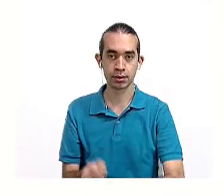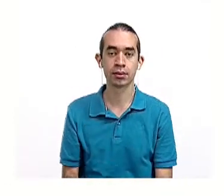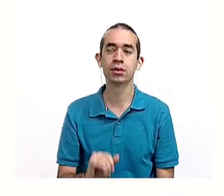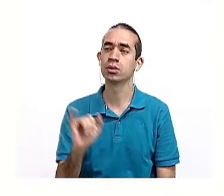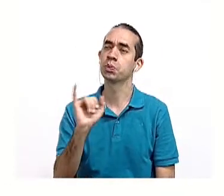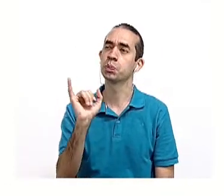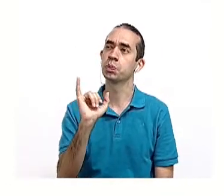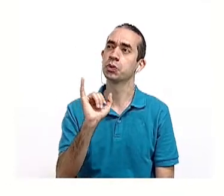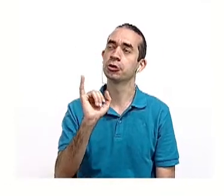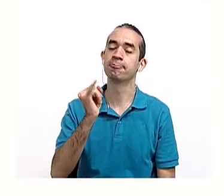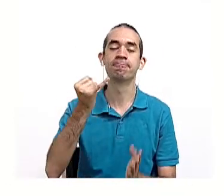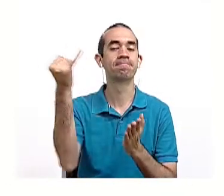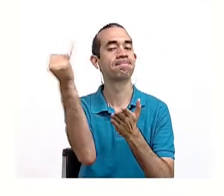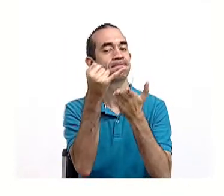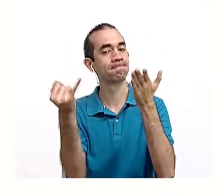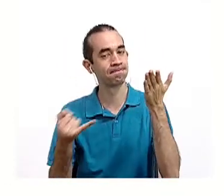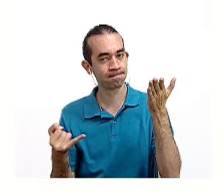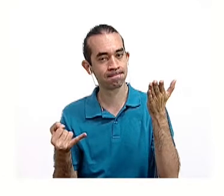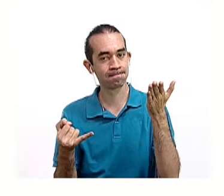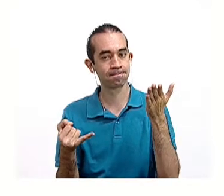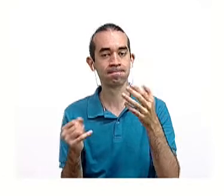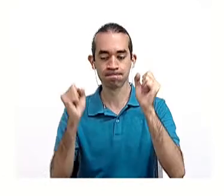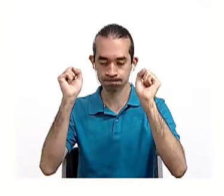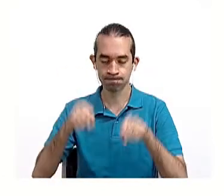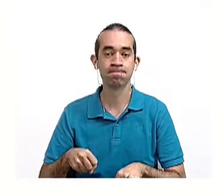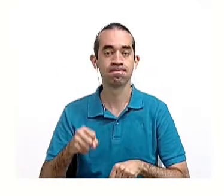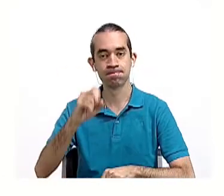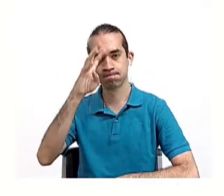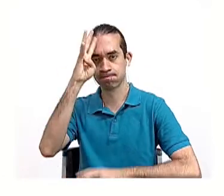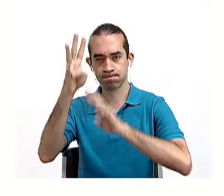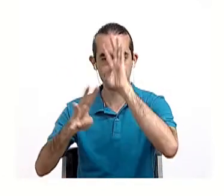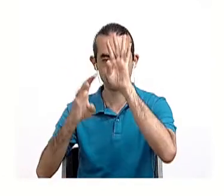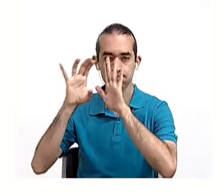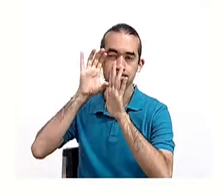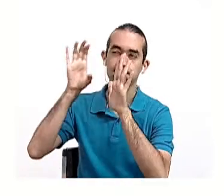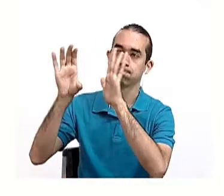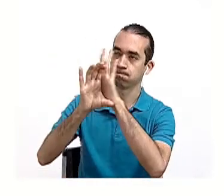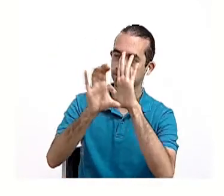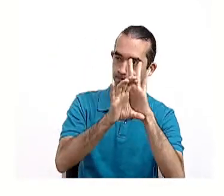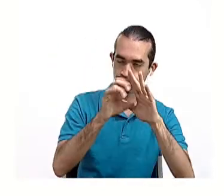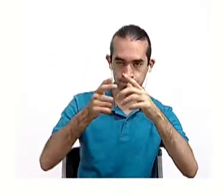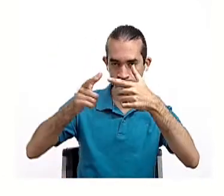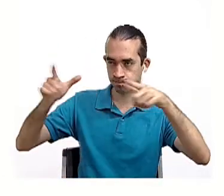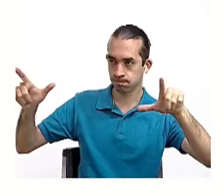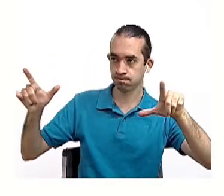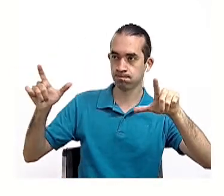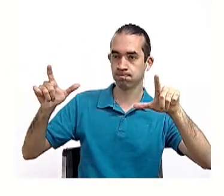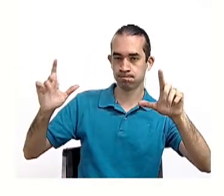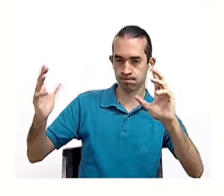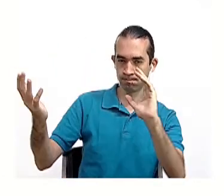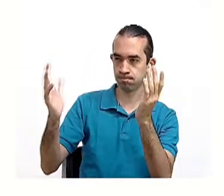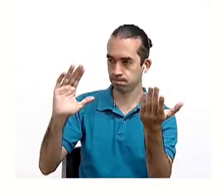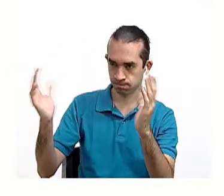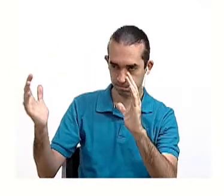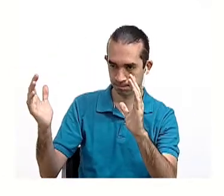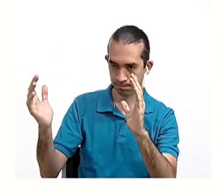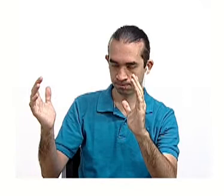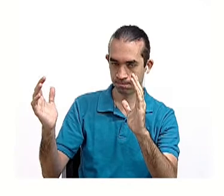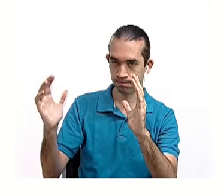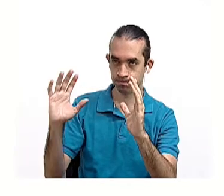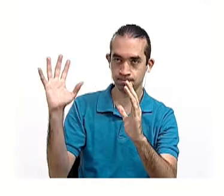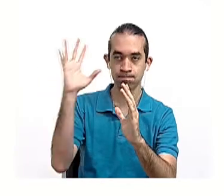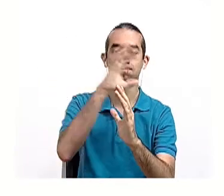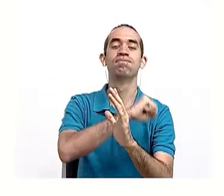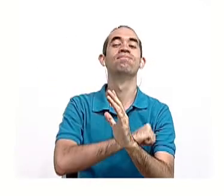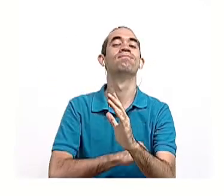arte, esa capacidad de crear a través de imágenes, a través de un lenguaje metafórico,